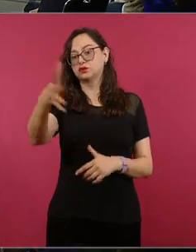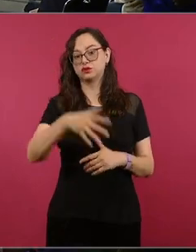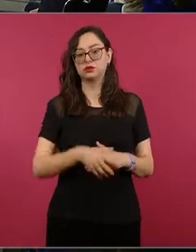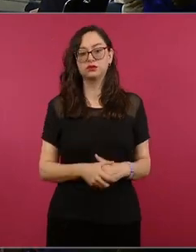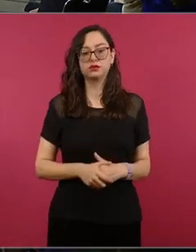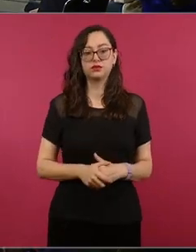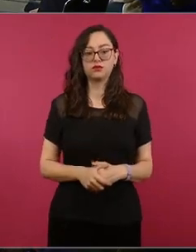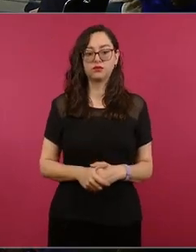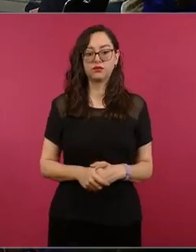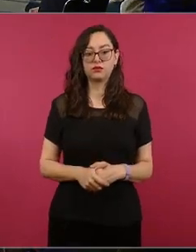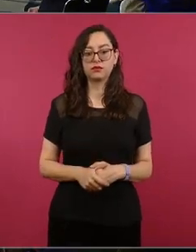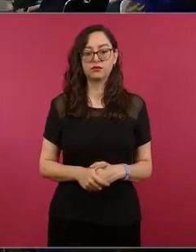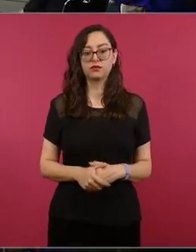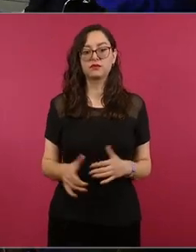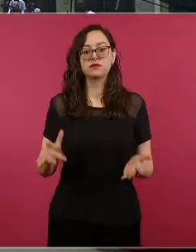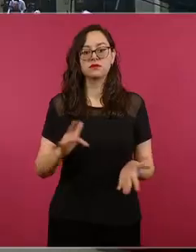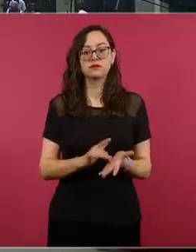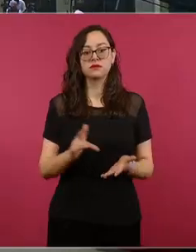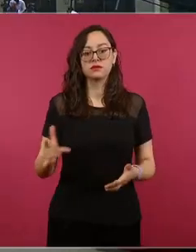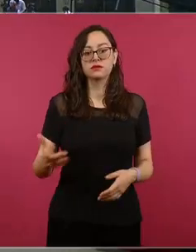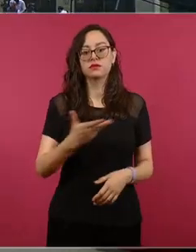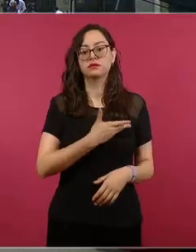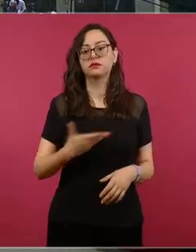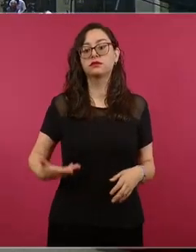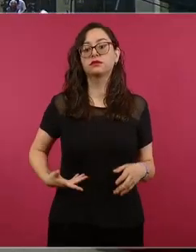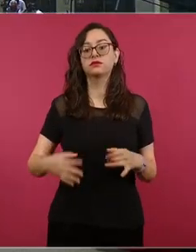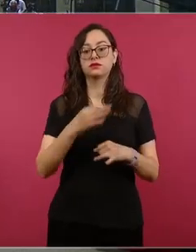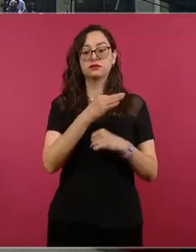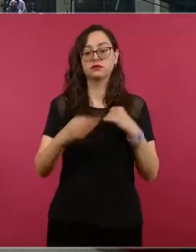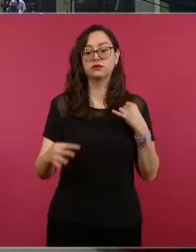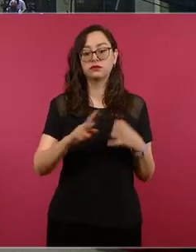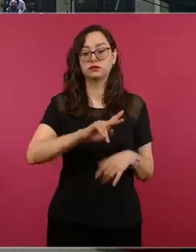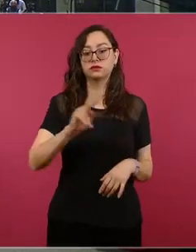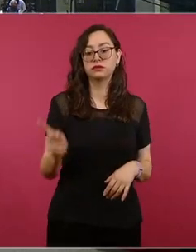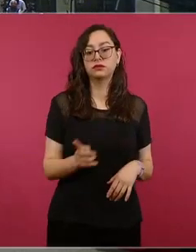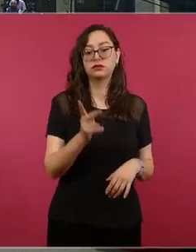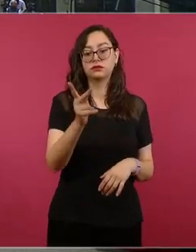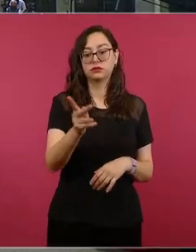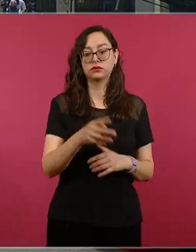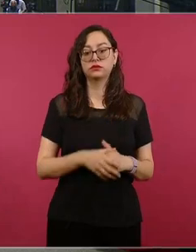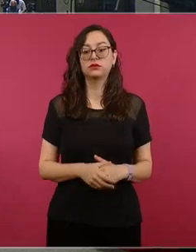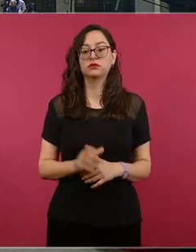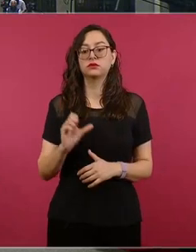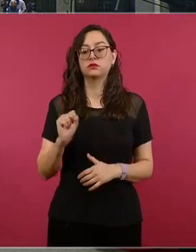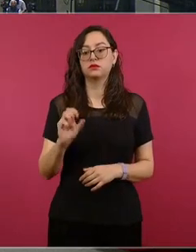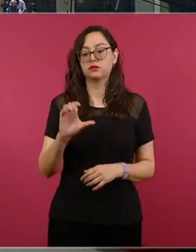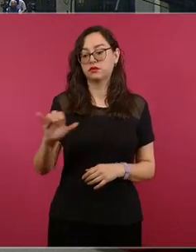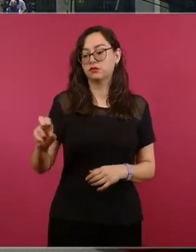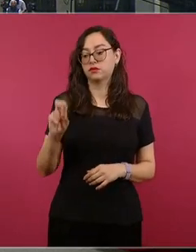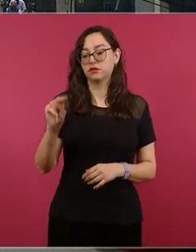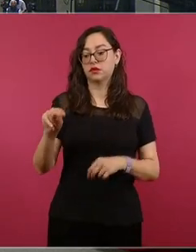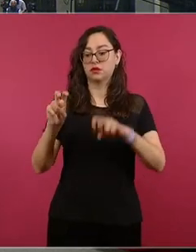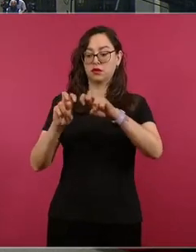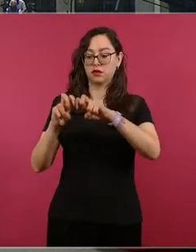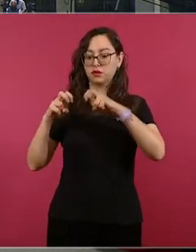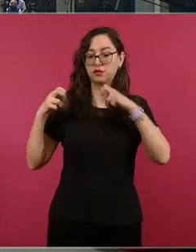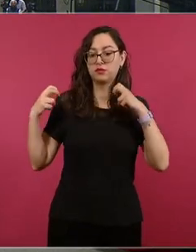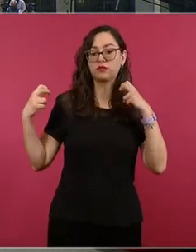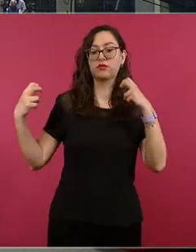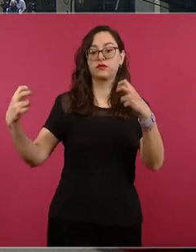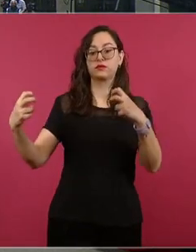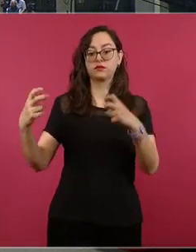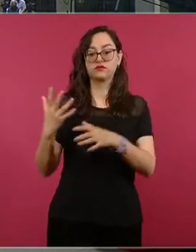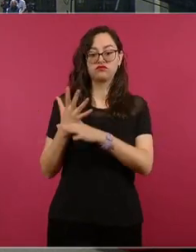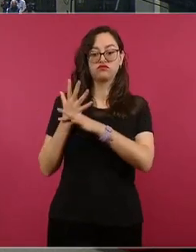Vámonos. Gracias, presidente. Y finalmente, el Pleno de la Suprema Corte de Justicia de la Nación decidió